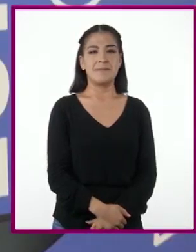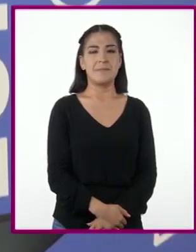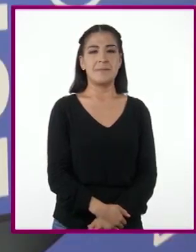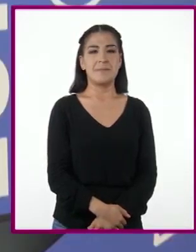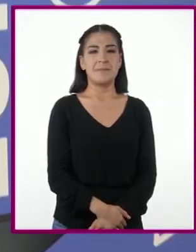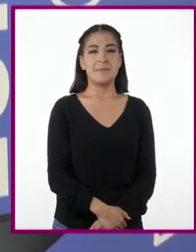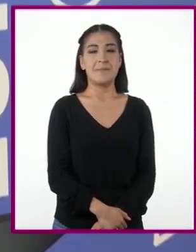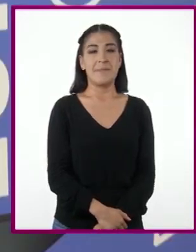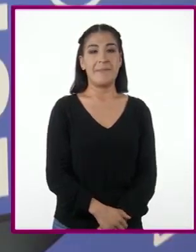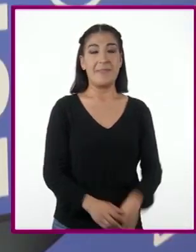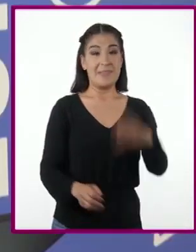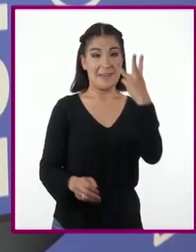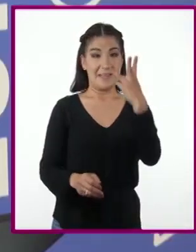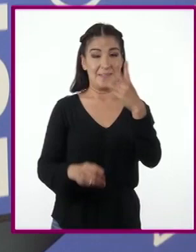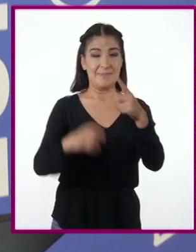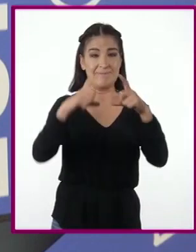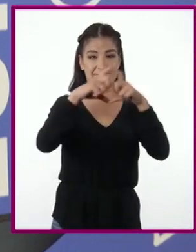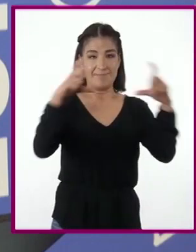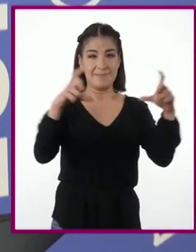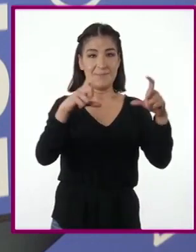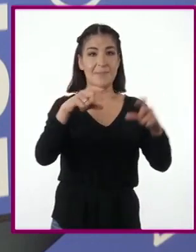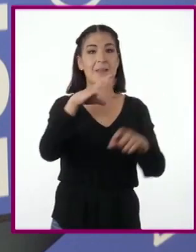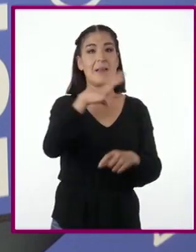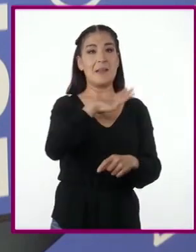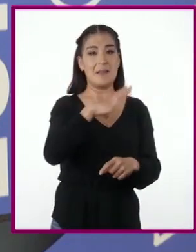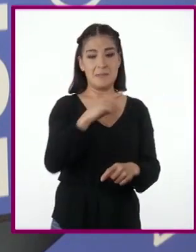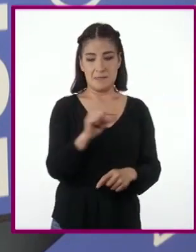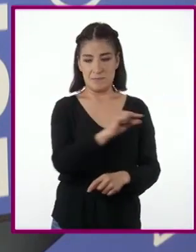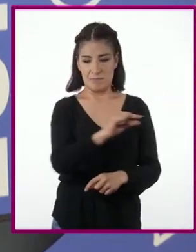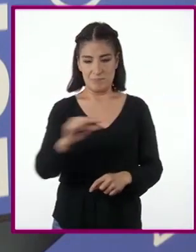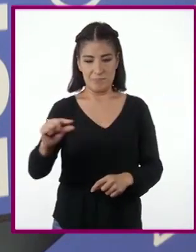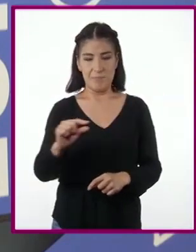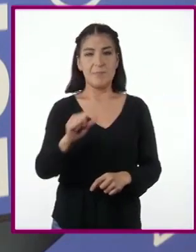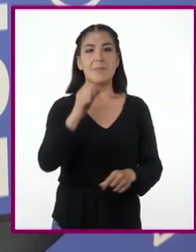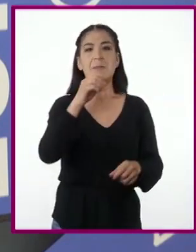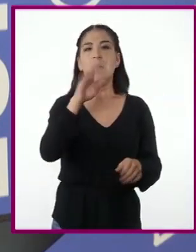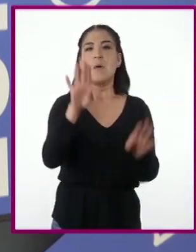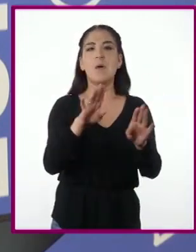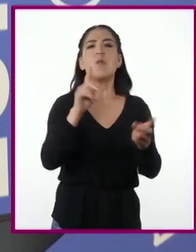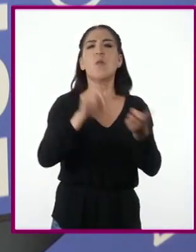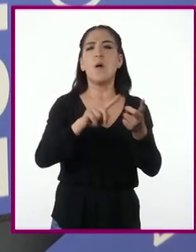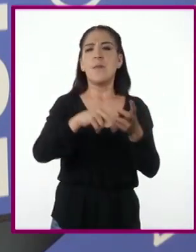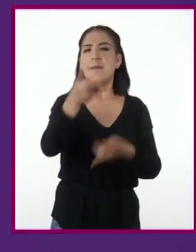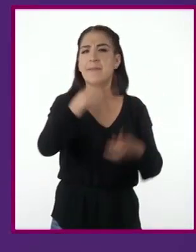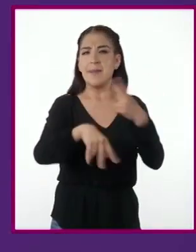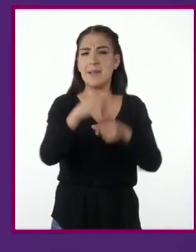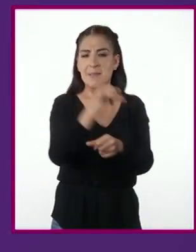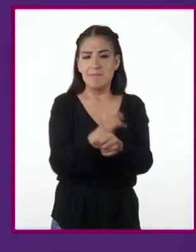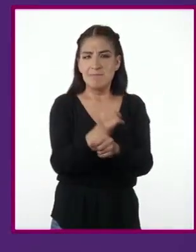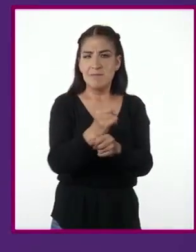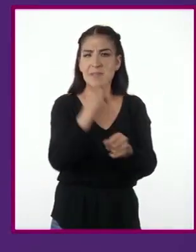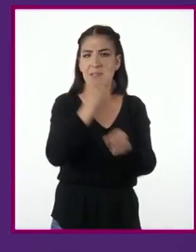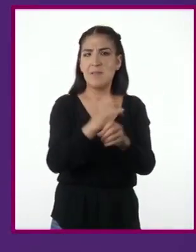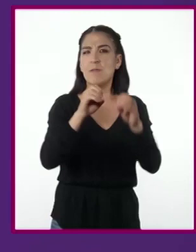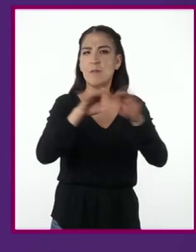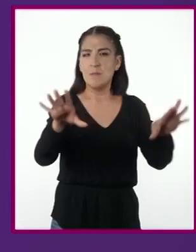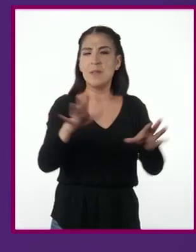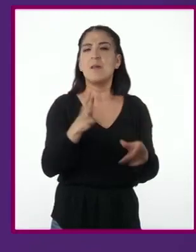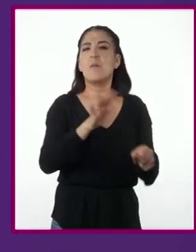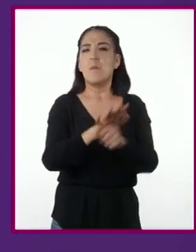En las 3 fichas aparece el sitio de donde se obtuvo la información.